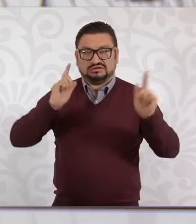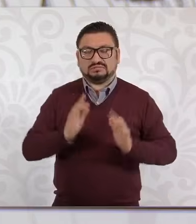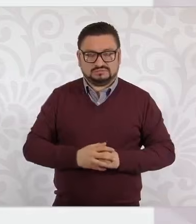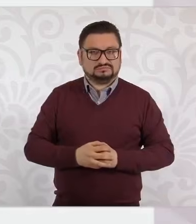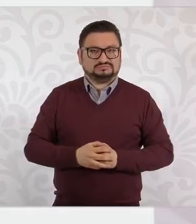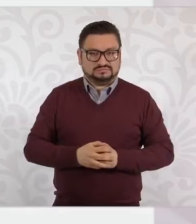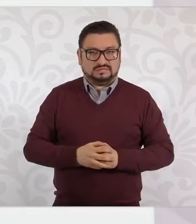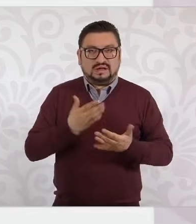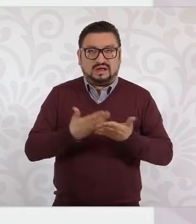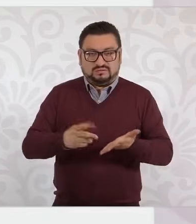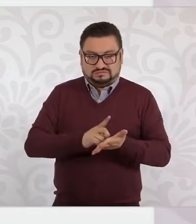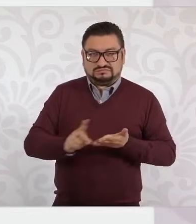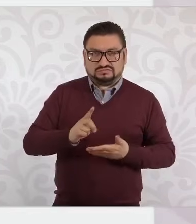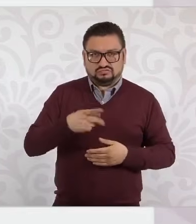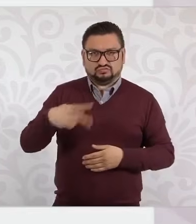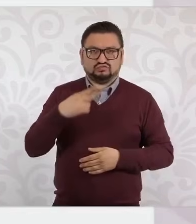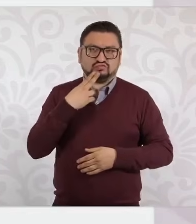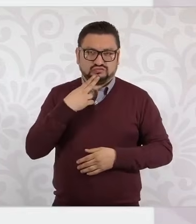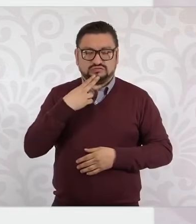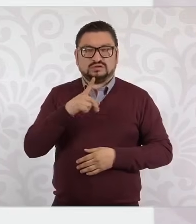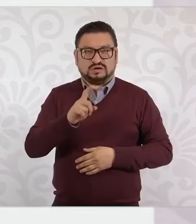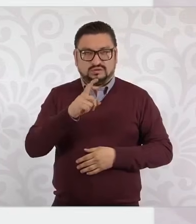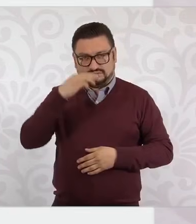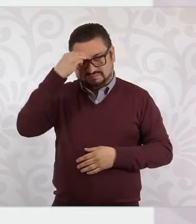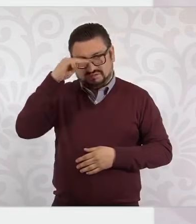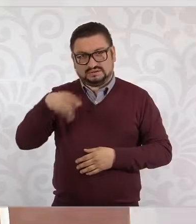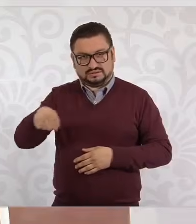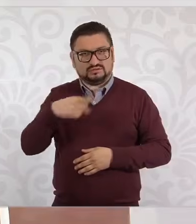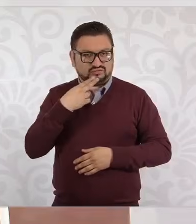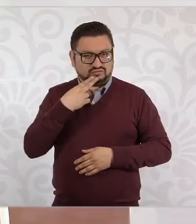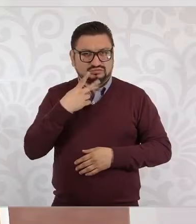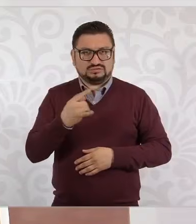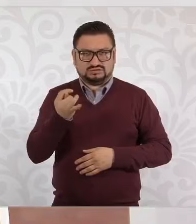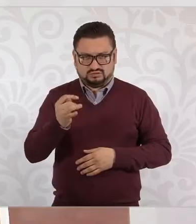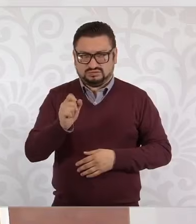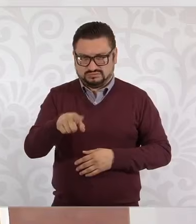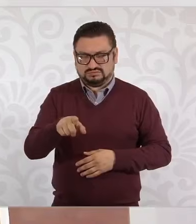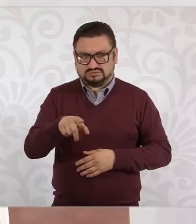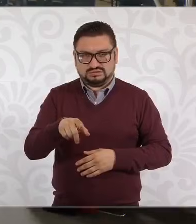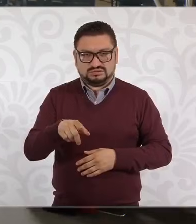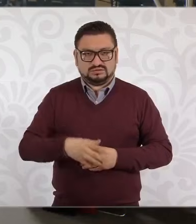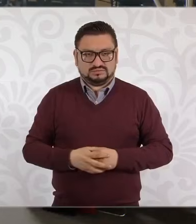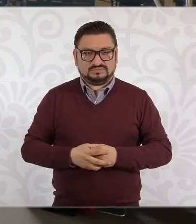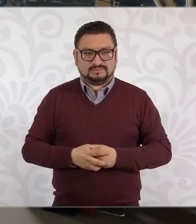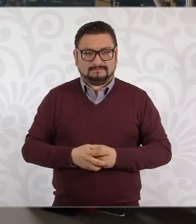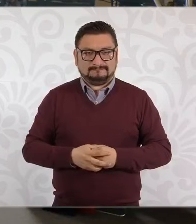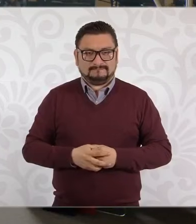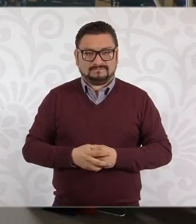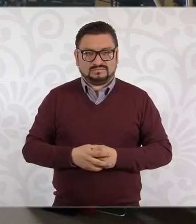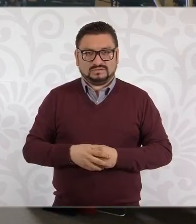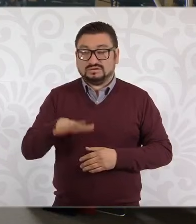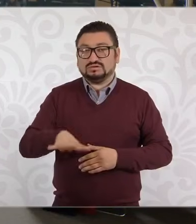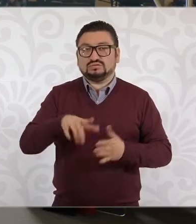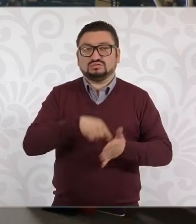directamente los derechos de agua al municipio de Mexicali. Tijuana también, ¿verdad? Y